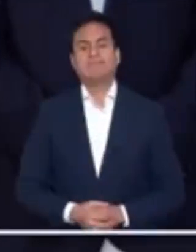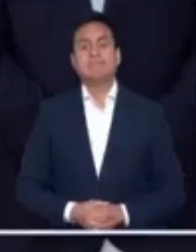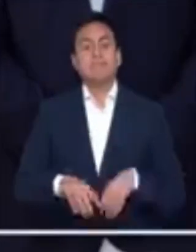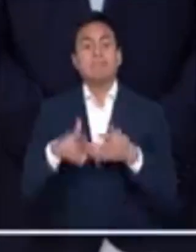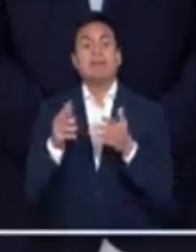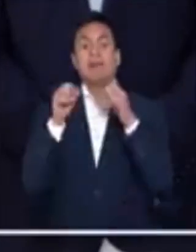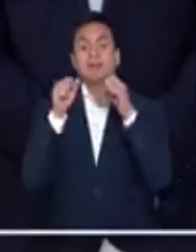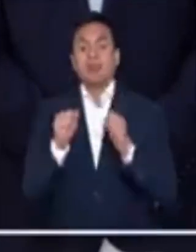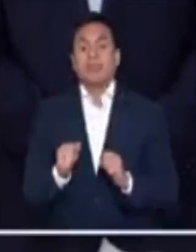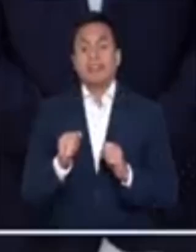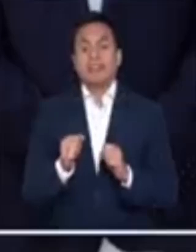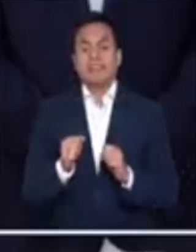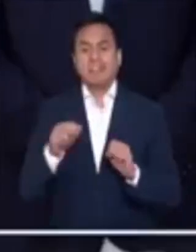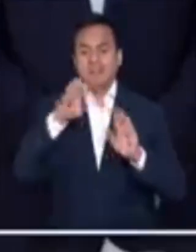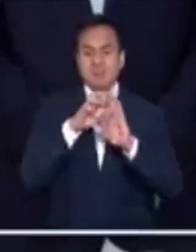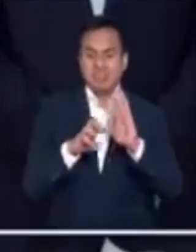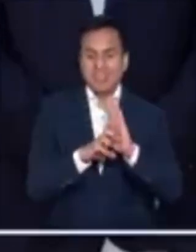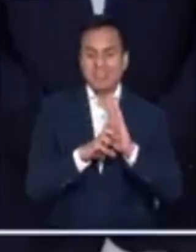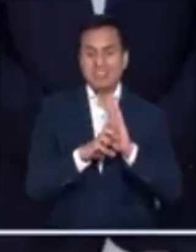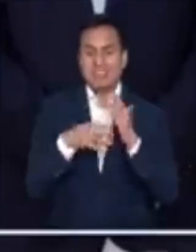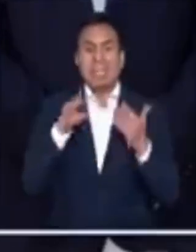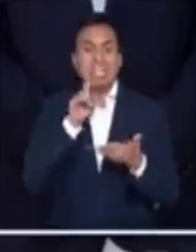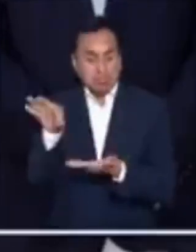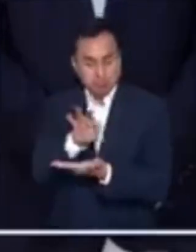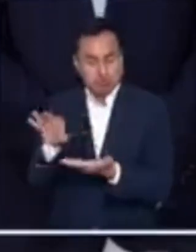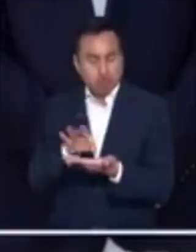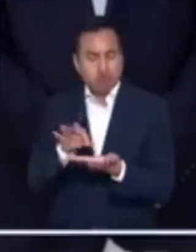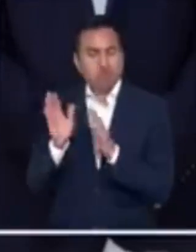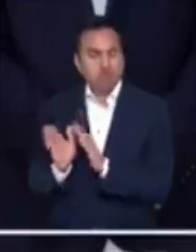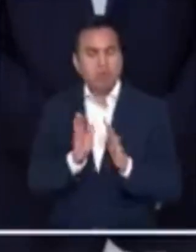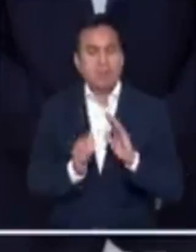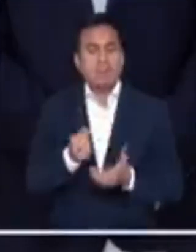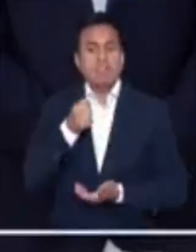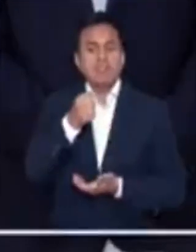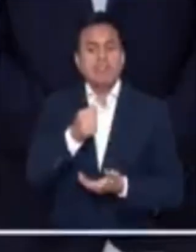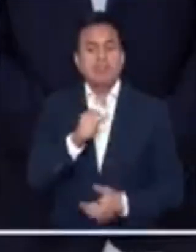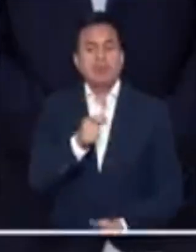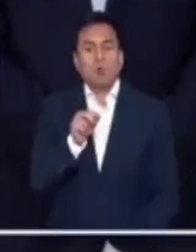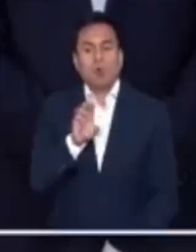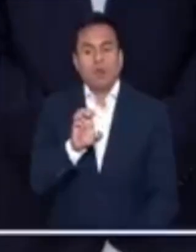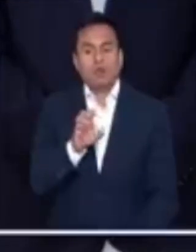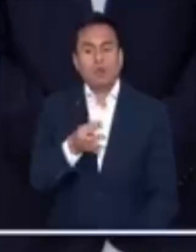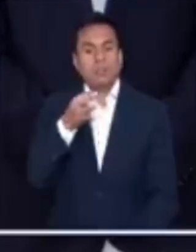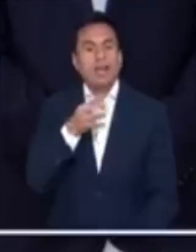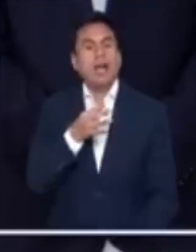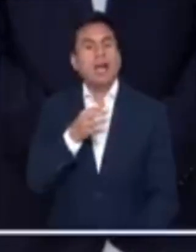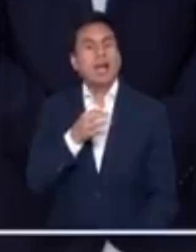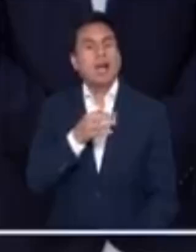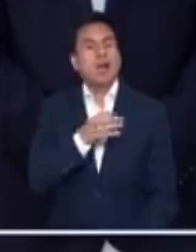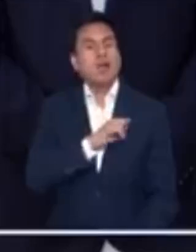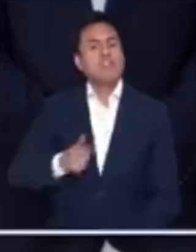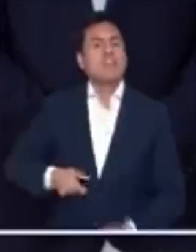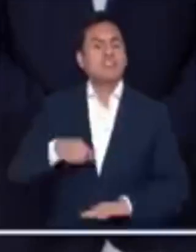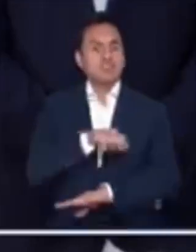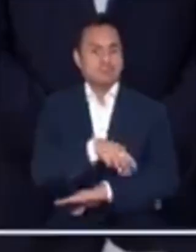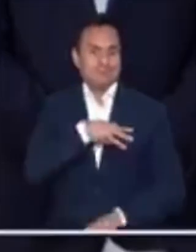para poder llegar a este proyecto que ya tiene un diseño, que fue financiado por el GORE, como me decía el gobernador, y